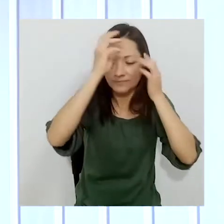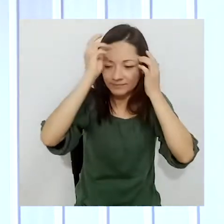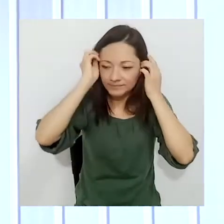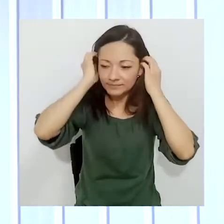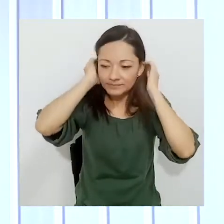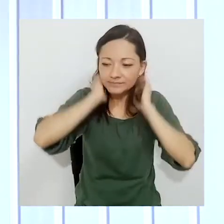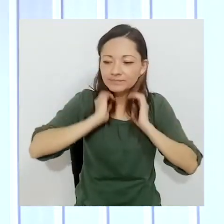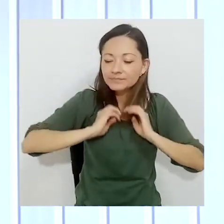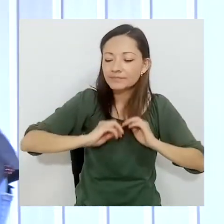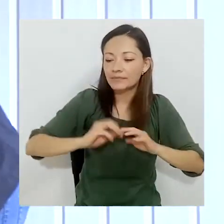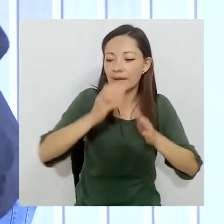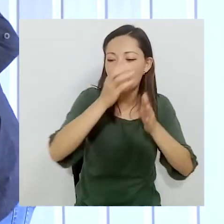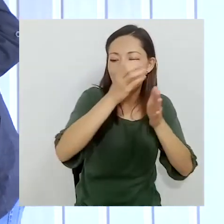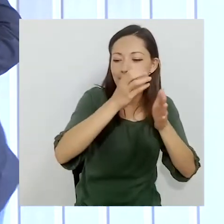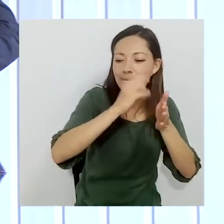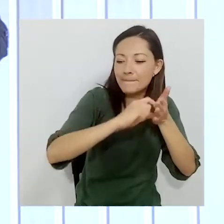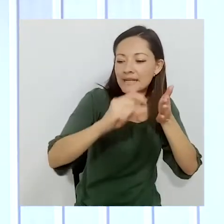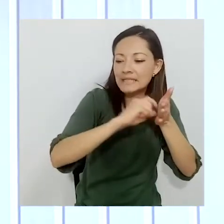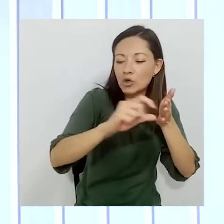Versículo 17.